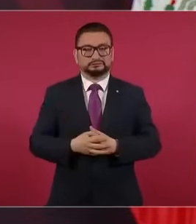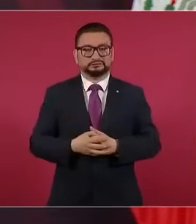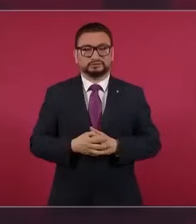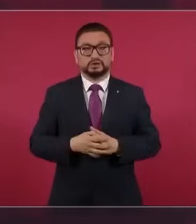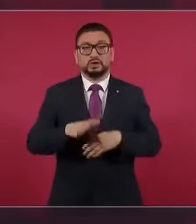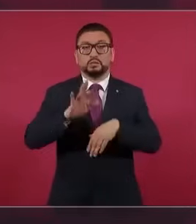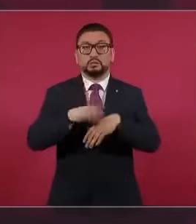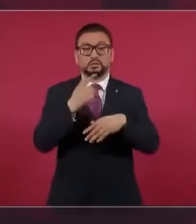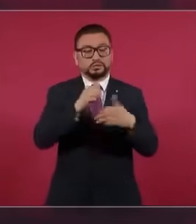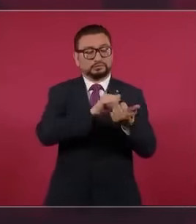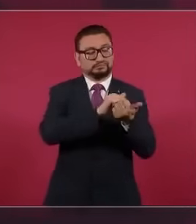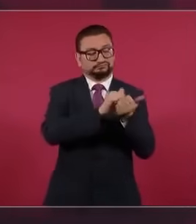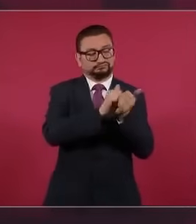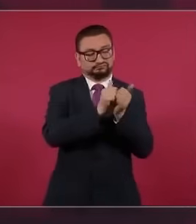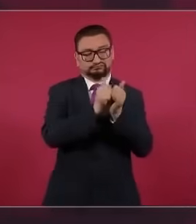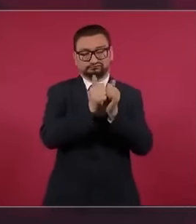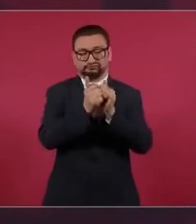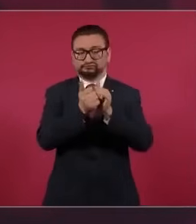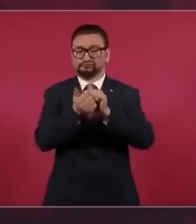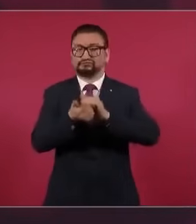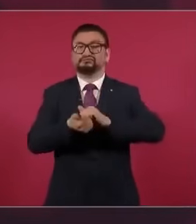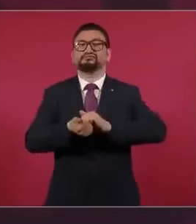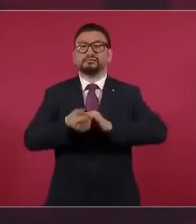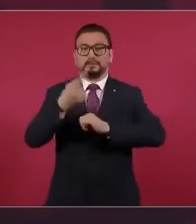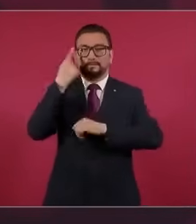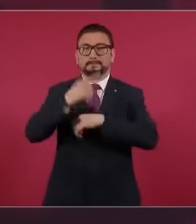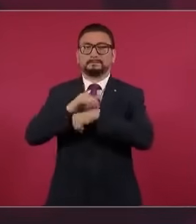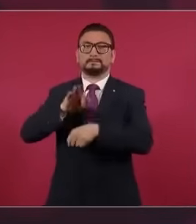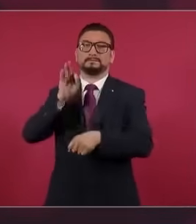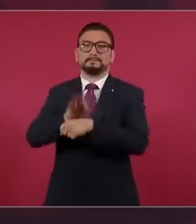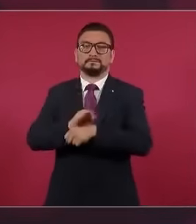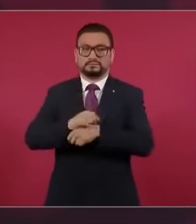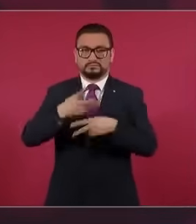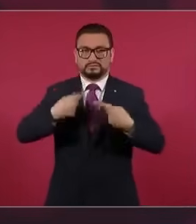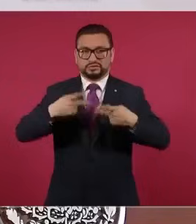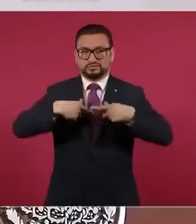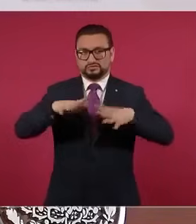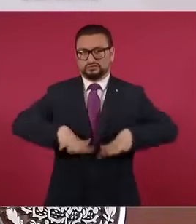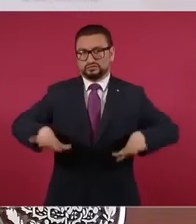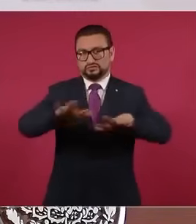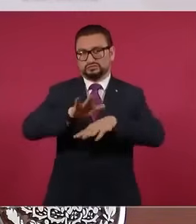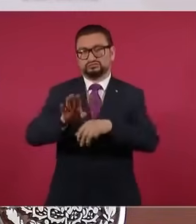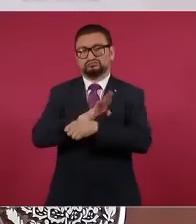la transformación que ya se inició en beneficio del pueblo.